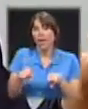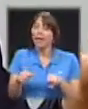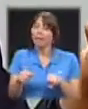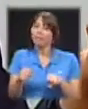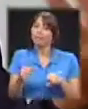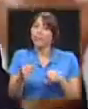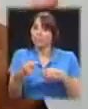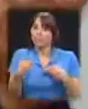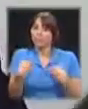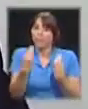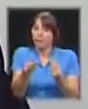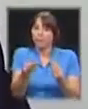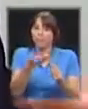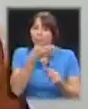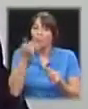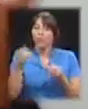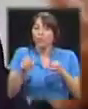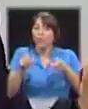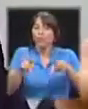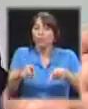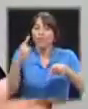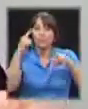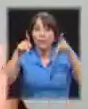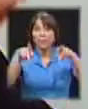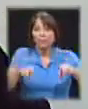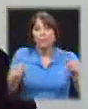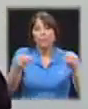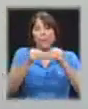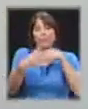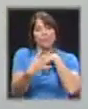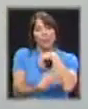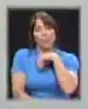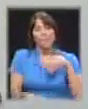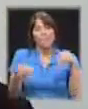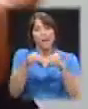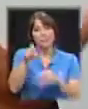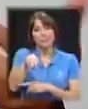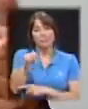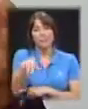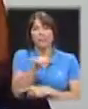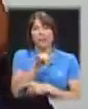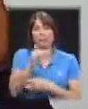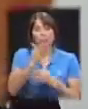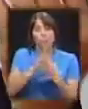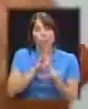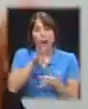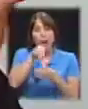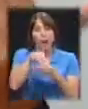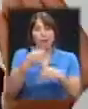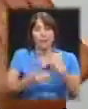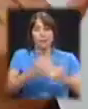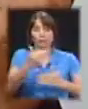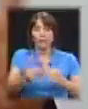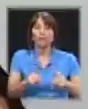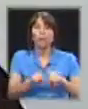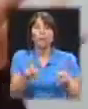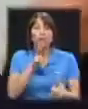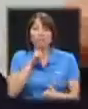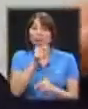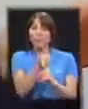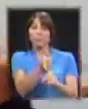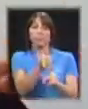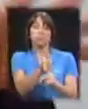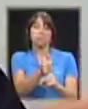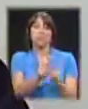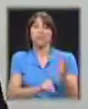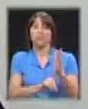las poblaciones más pobres, para las poblaciones más necesitadas como parte de ese proceso, pero que no era un algo que se